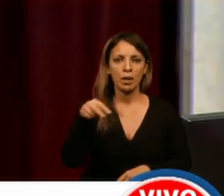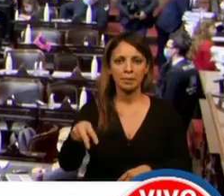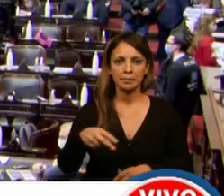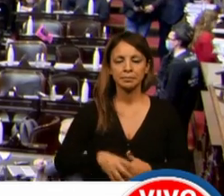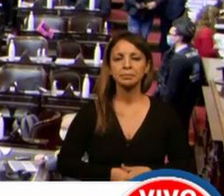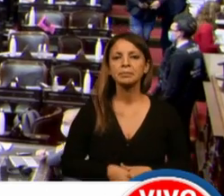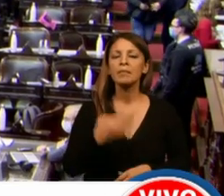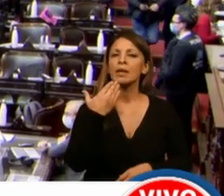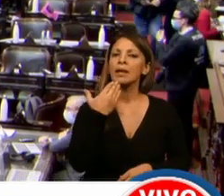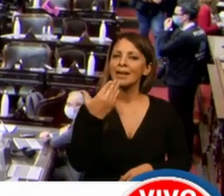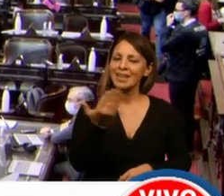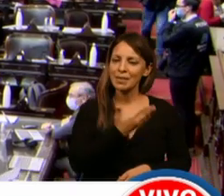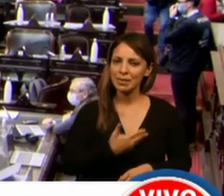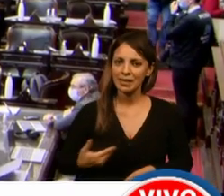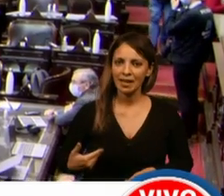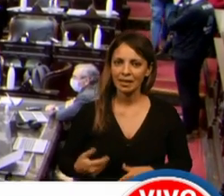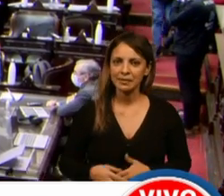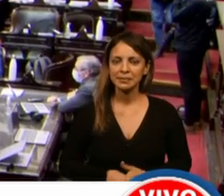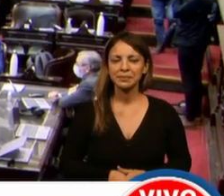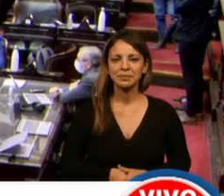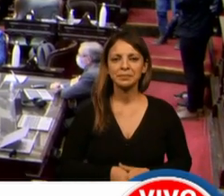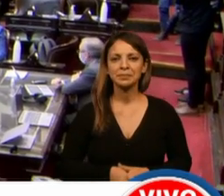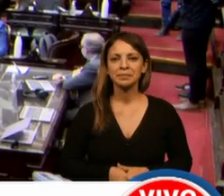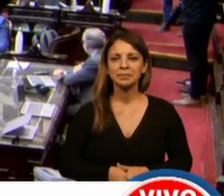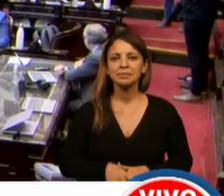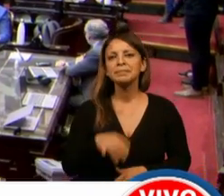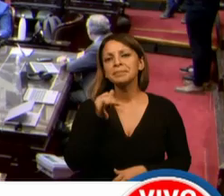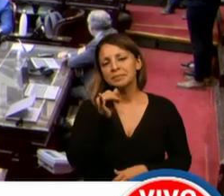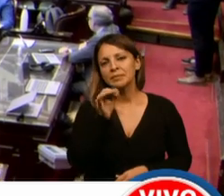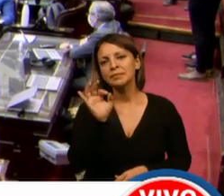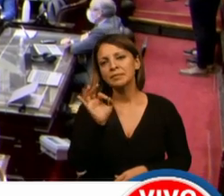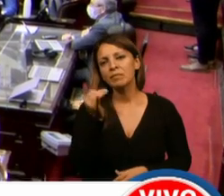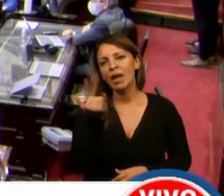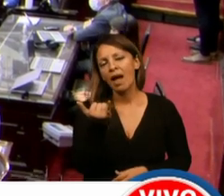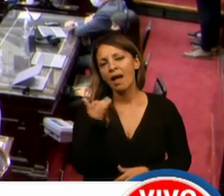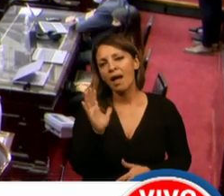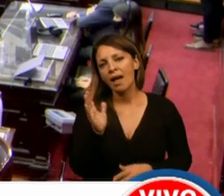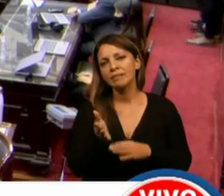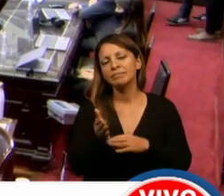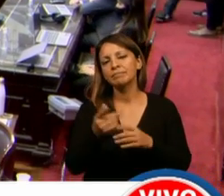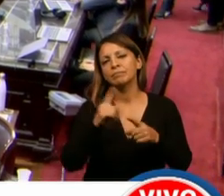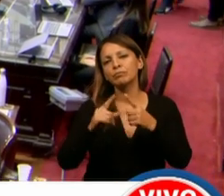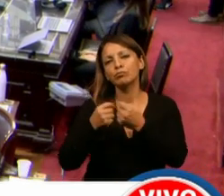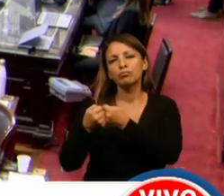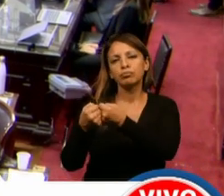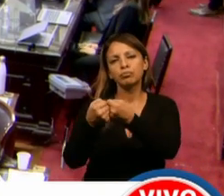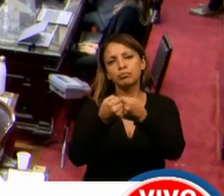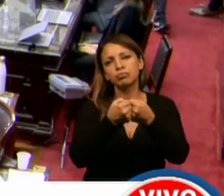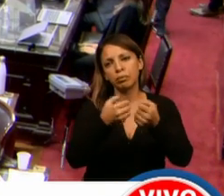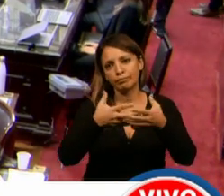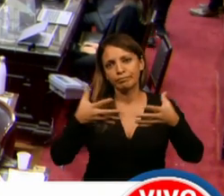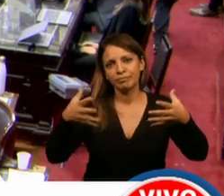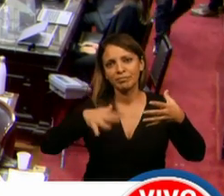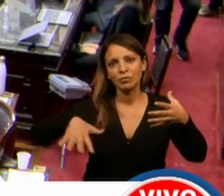gracias presidente está claro que existe un acuerdo amplio de todos los bloques